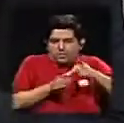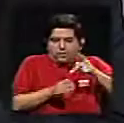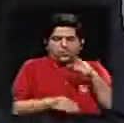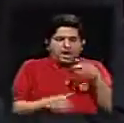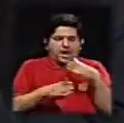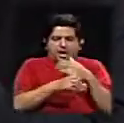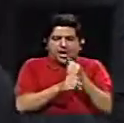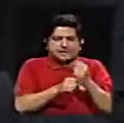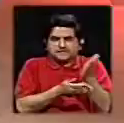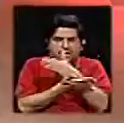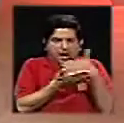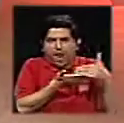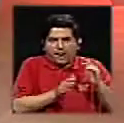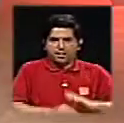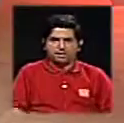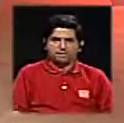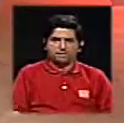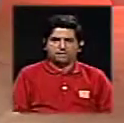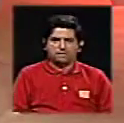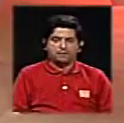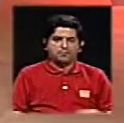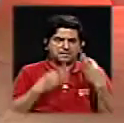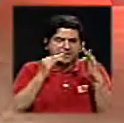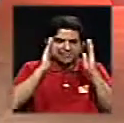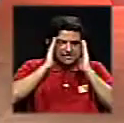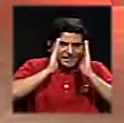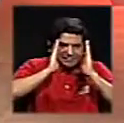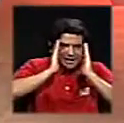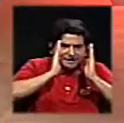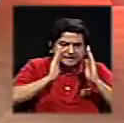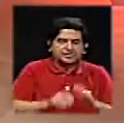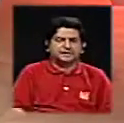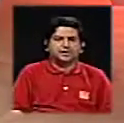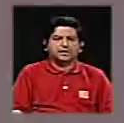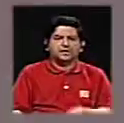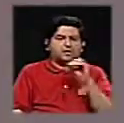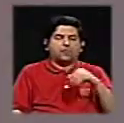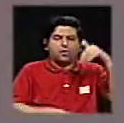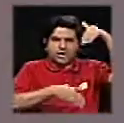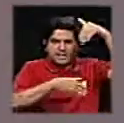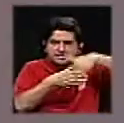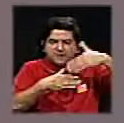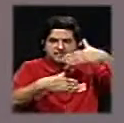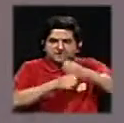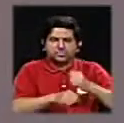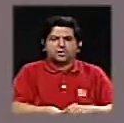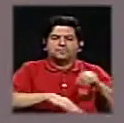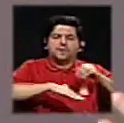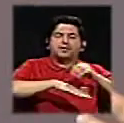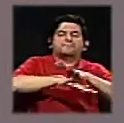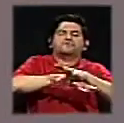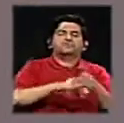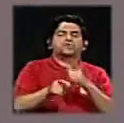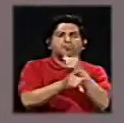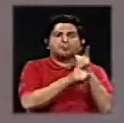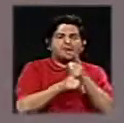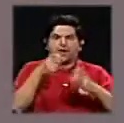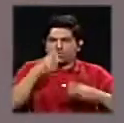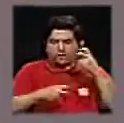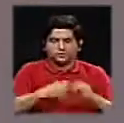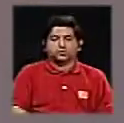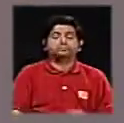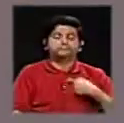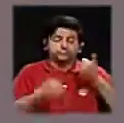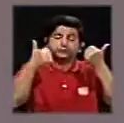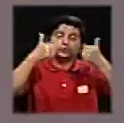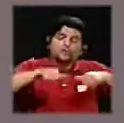a hacer algo para atacar o intervenir e incidir para corregir ese problema. Estoy